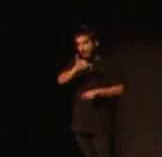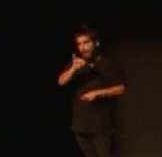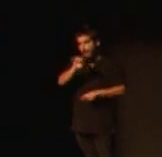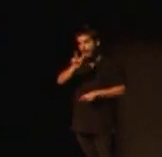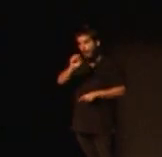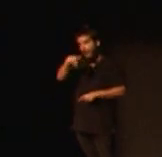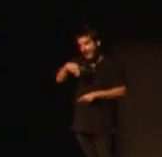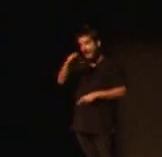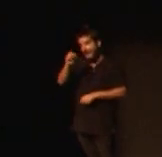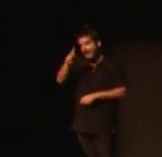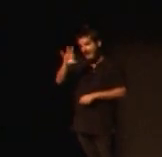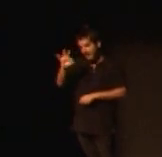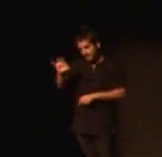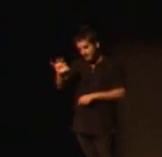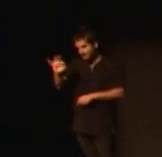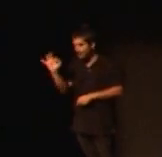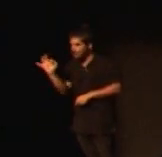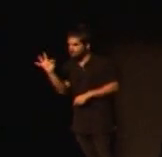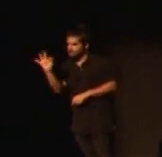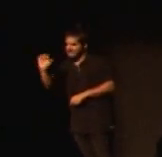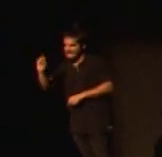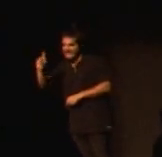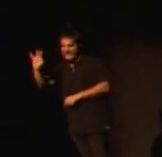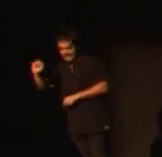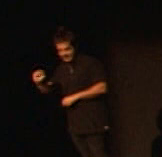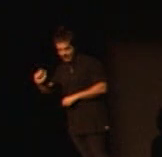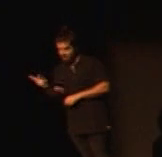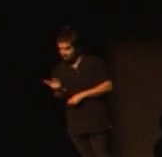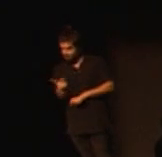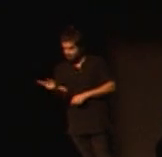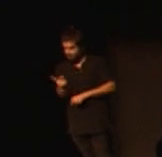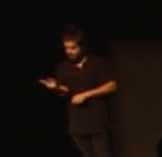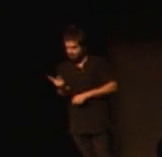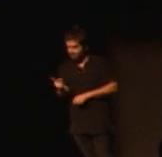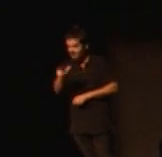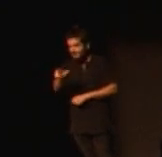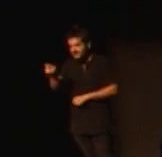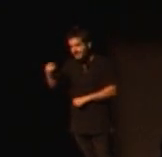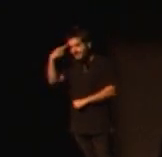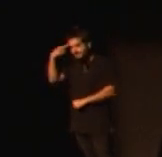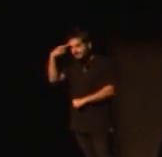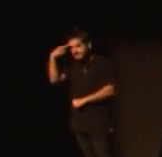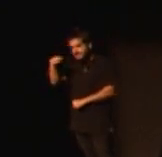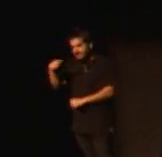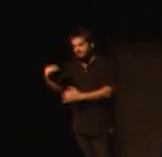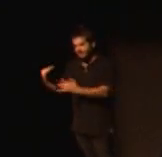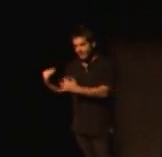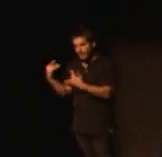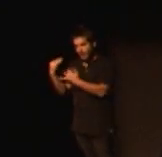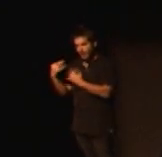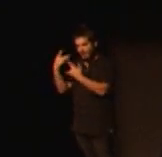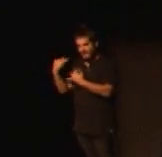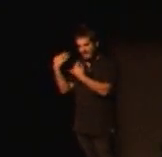ellos que gracias a la ONCE han sabido convencernos a los que estamos dirigiendo